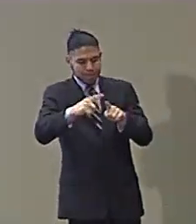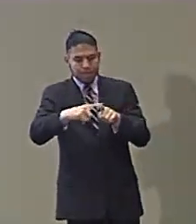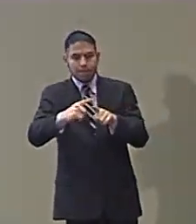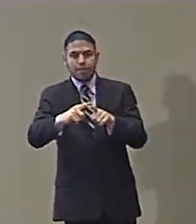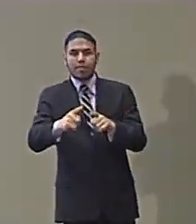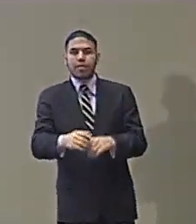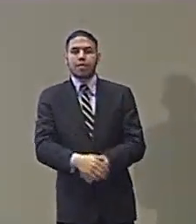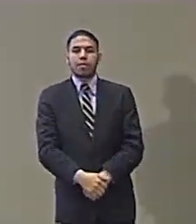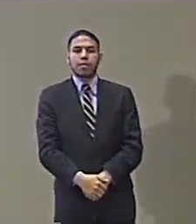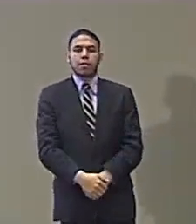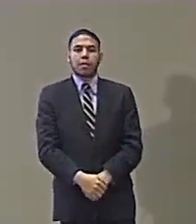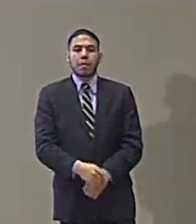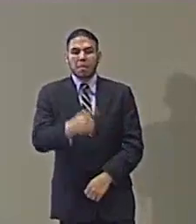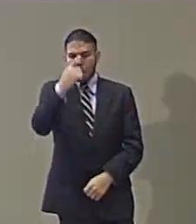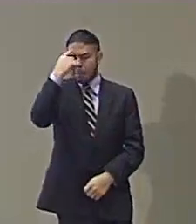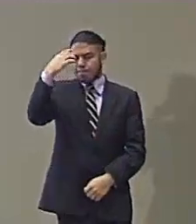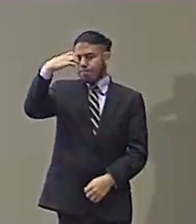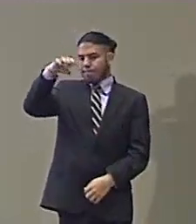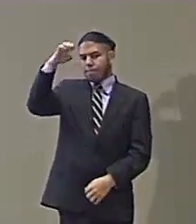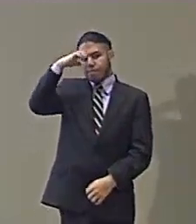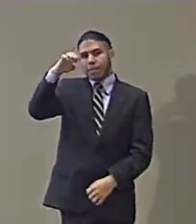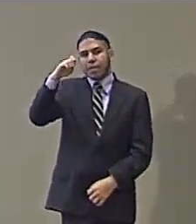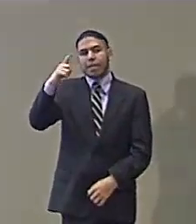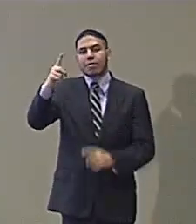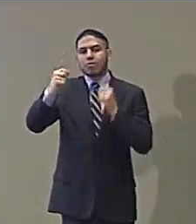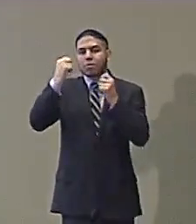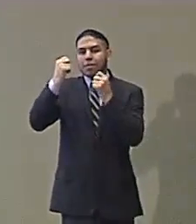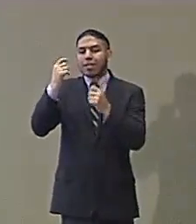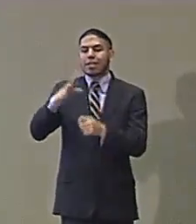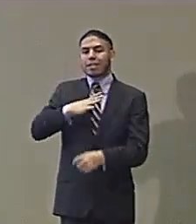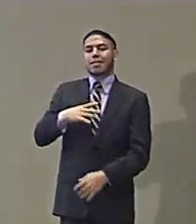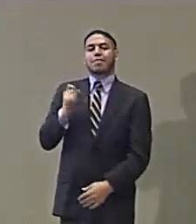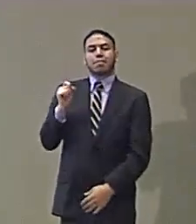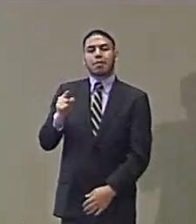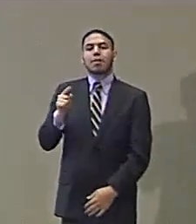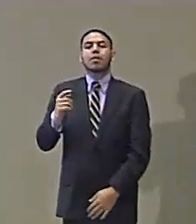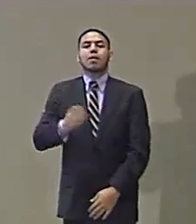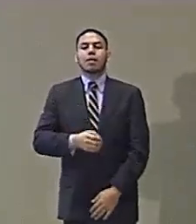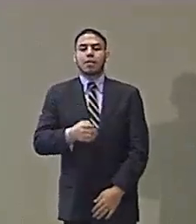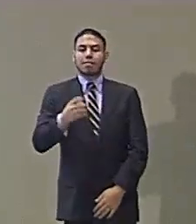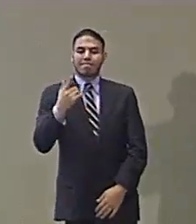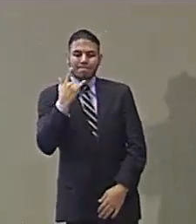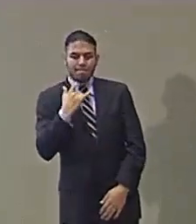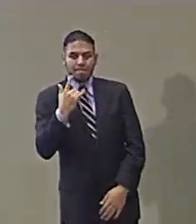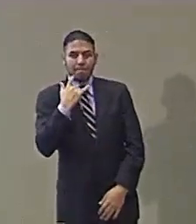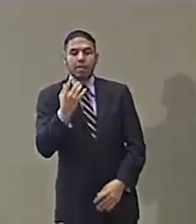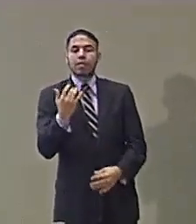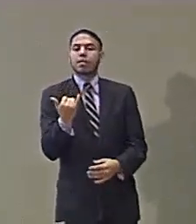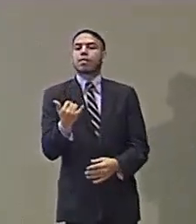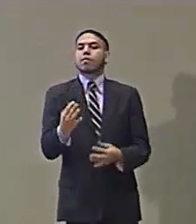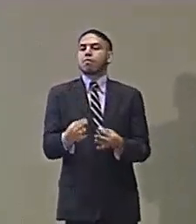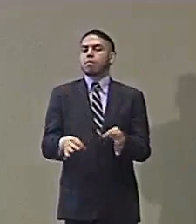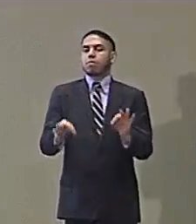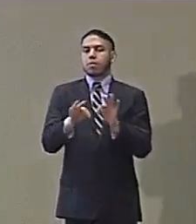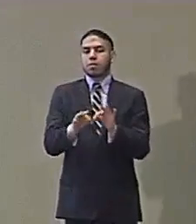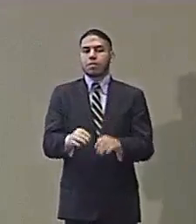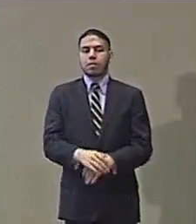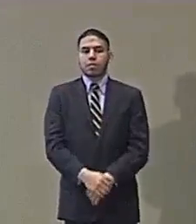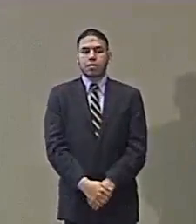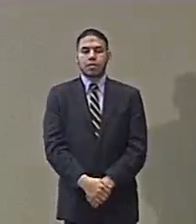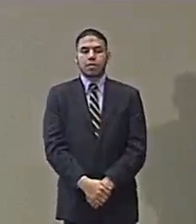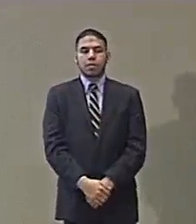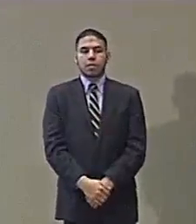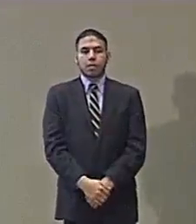de las experiencias turísticas son también retos igualmente complejos e importantes estos foros